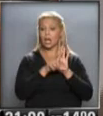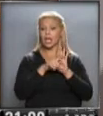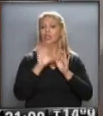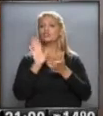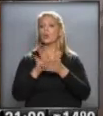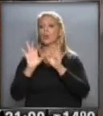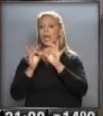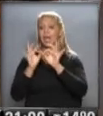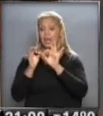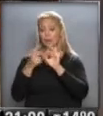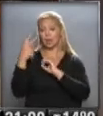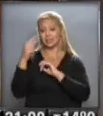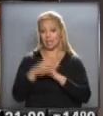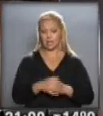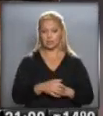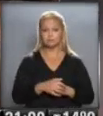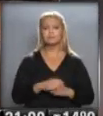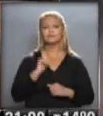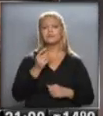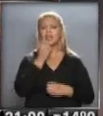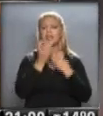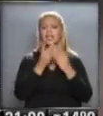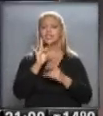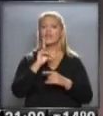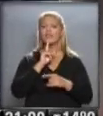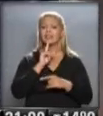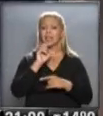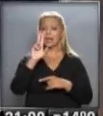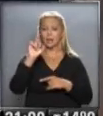inversión energética e inmobiliaria. Declaraciones del técnico